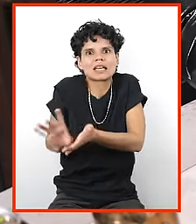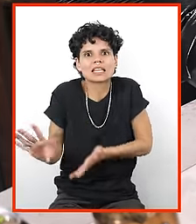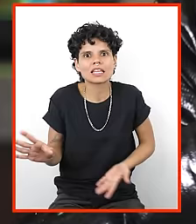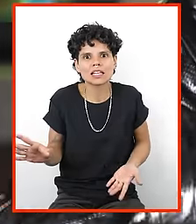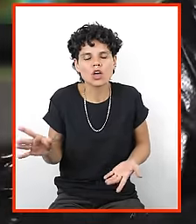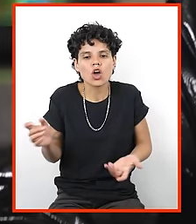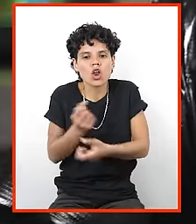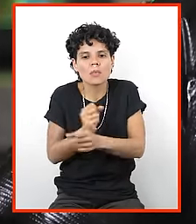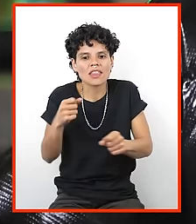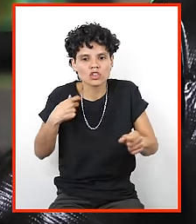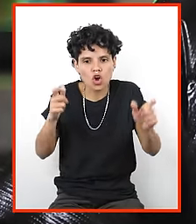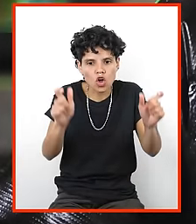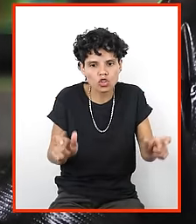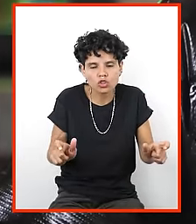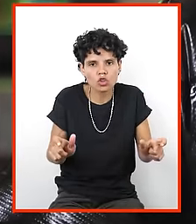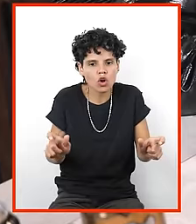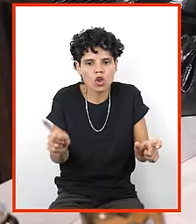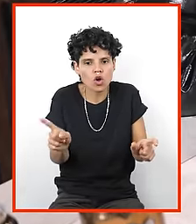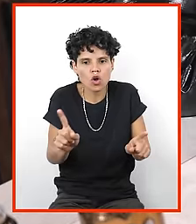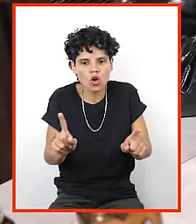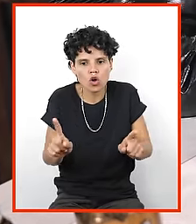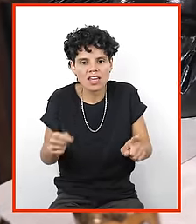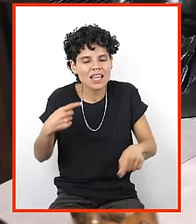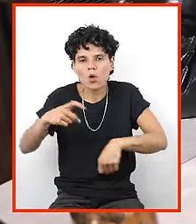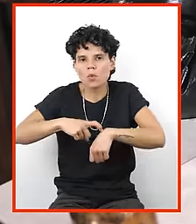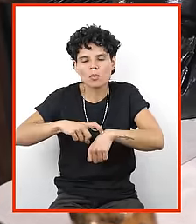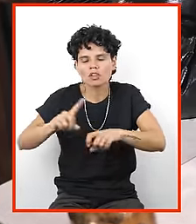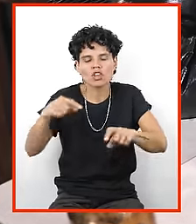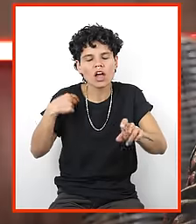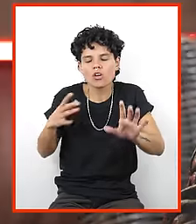tenía 100% el control de mis cuestiones, entonces fue como,